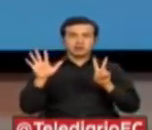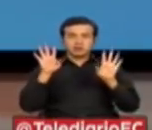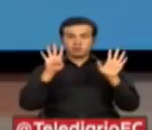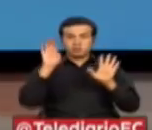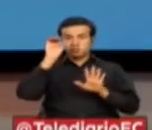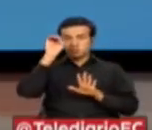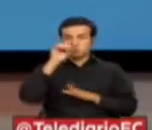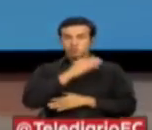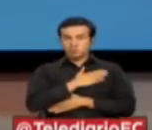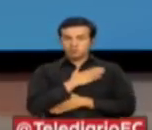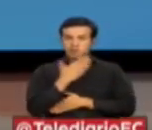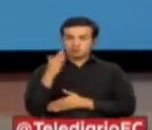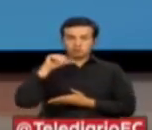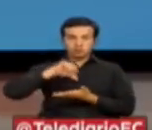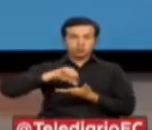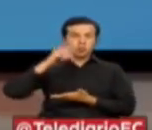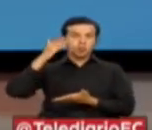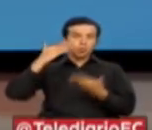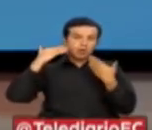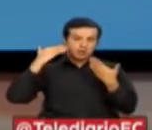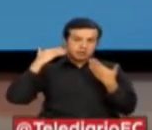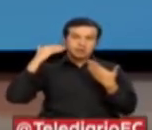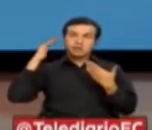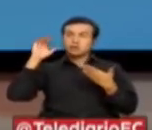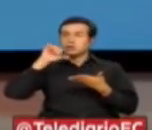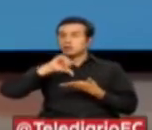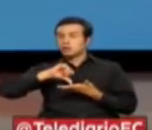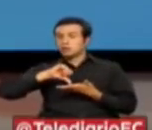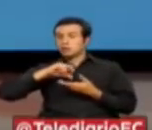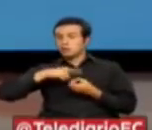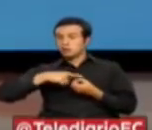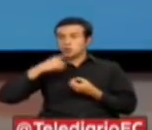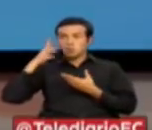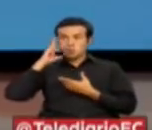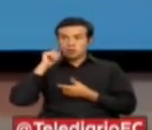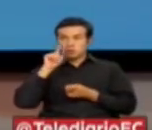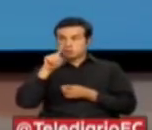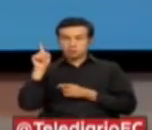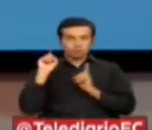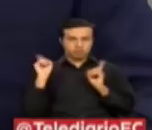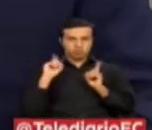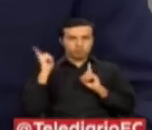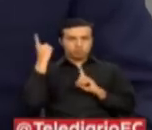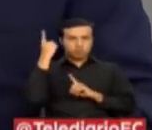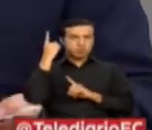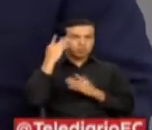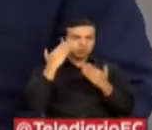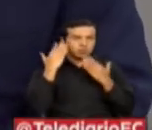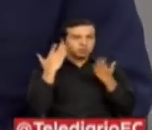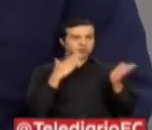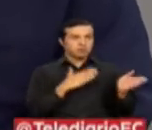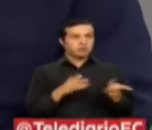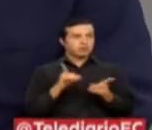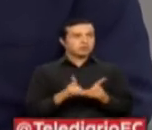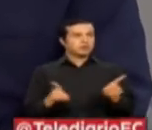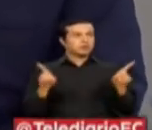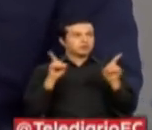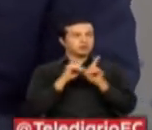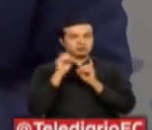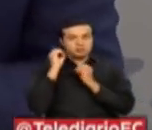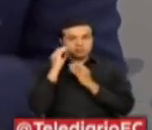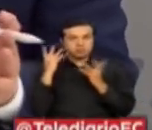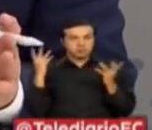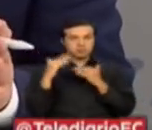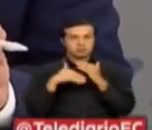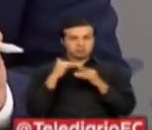que es credibilidad en la ciudad de Guayaquil, porque no fue medido en Quito y en Cuenca. Muy bien. Estos son los números que nos puede aportar Paulina Recalde,